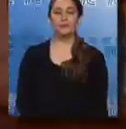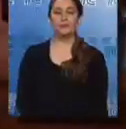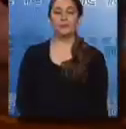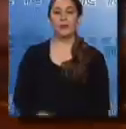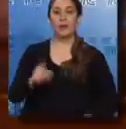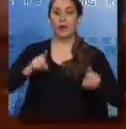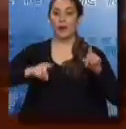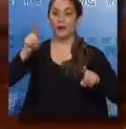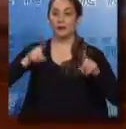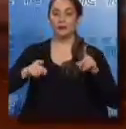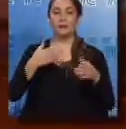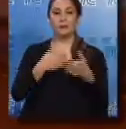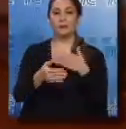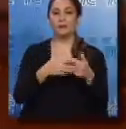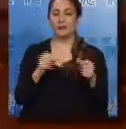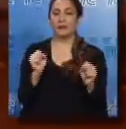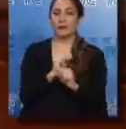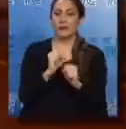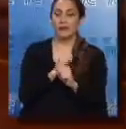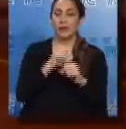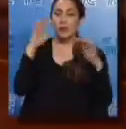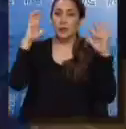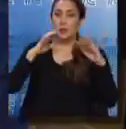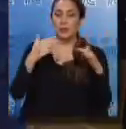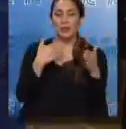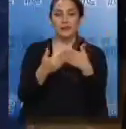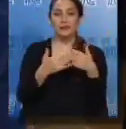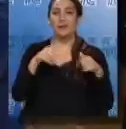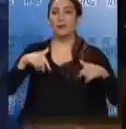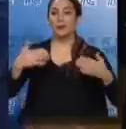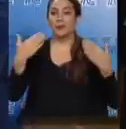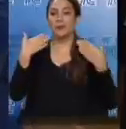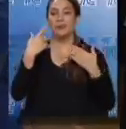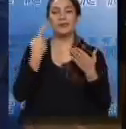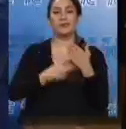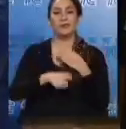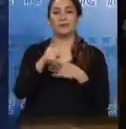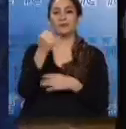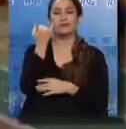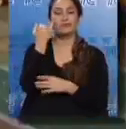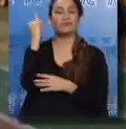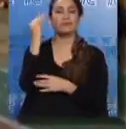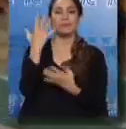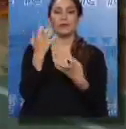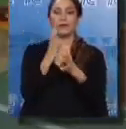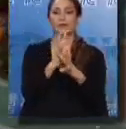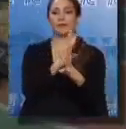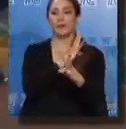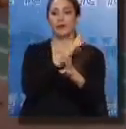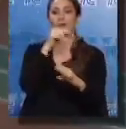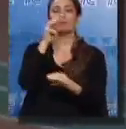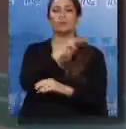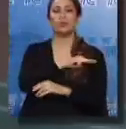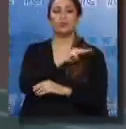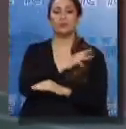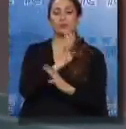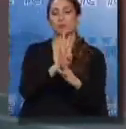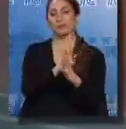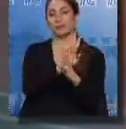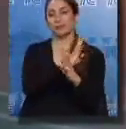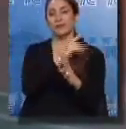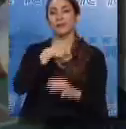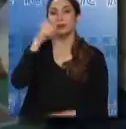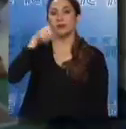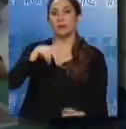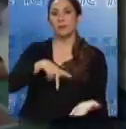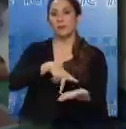para muchos usuarios. No importó el frío ni la lluvia que caía en Guayaquil. Ellos se concentraron desde la madrugada en los bajos del municipio porteño para